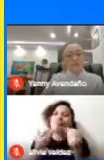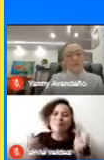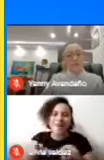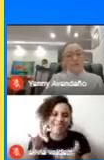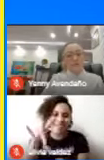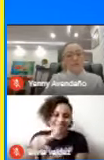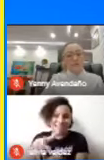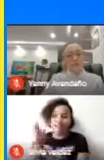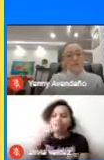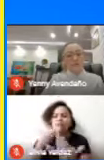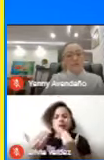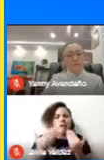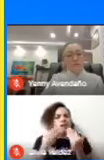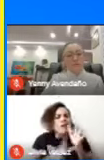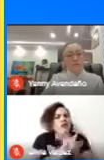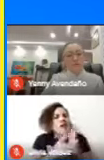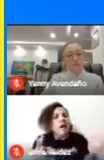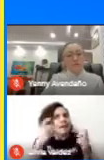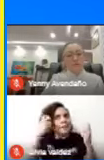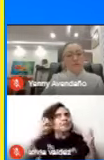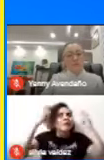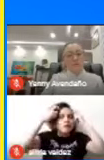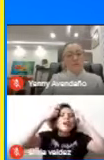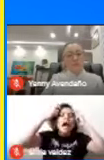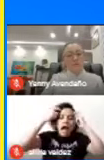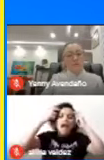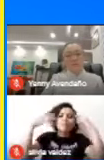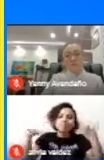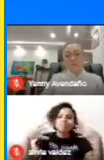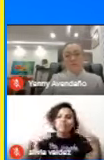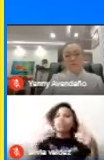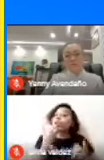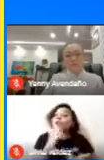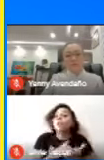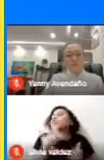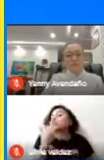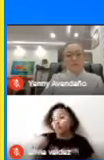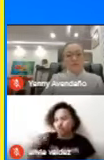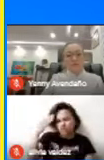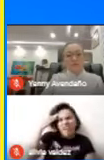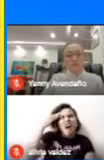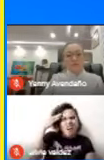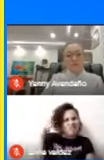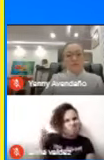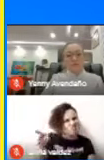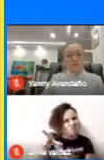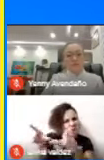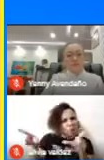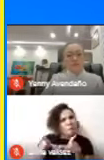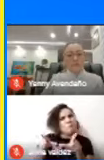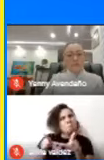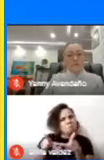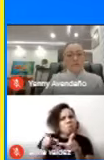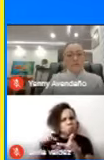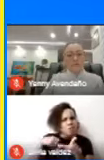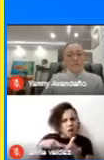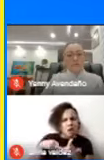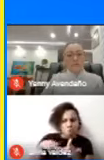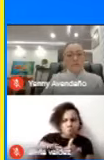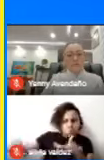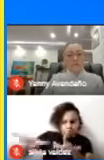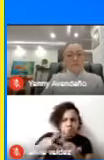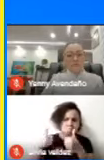la confianza parte del conocimiento. Es decir, cuando yo sé que un lugar tiene las condiciones,